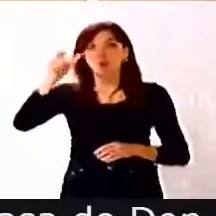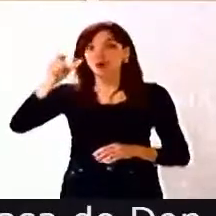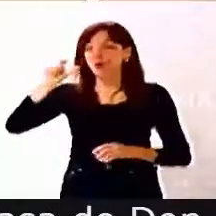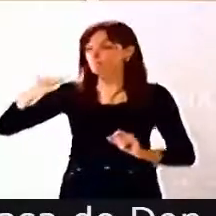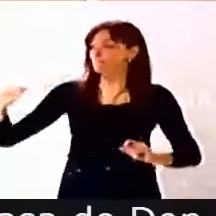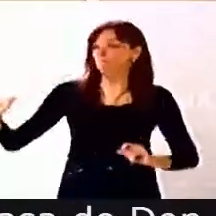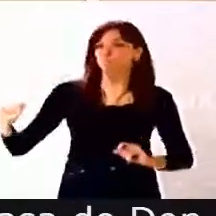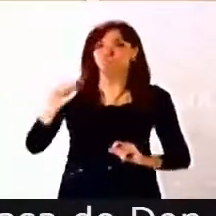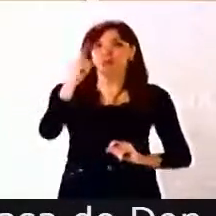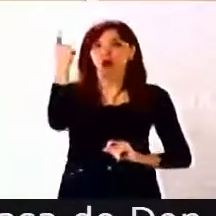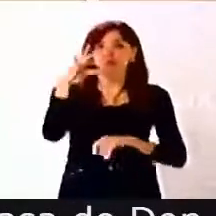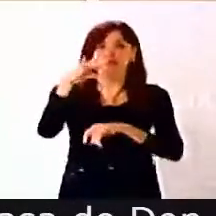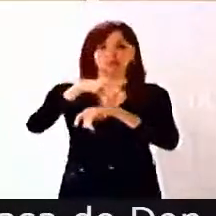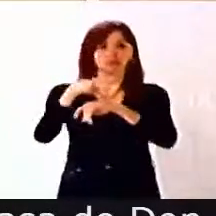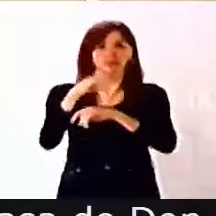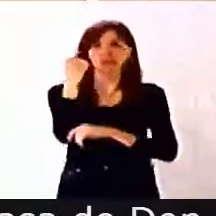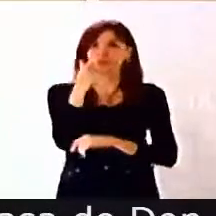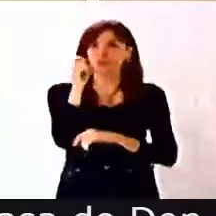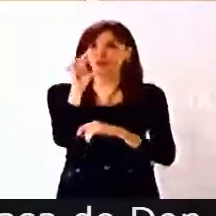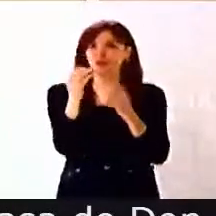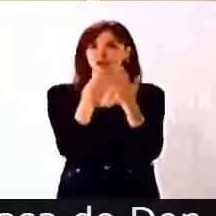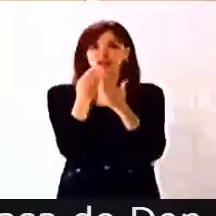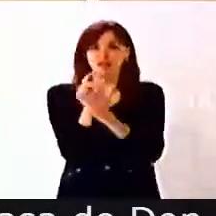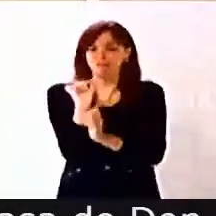mayor incidencia acumulada a los 14 días tiene,